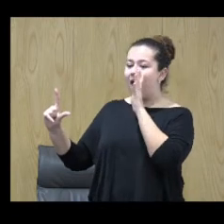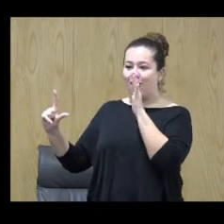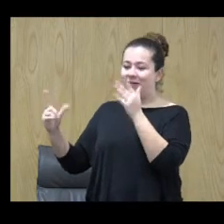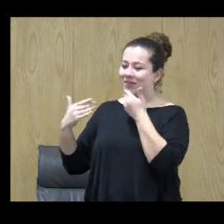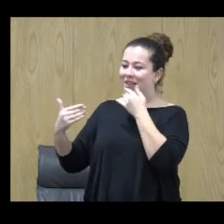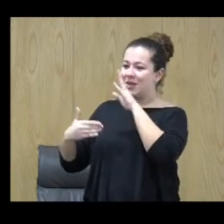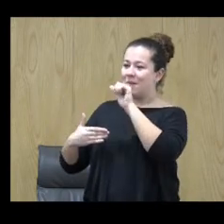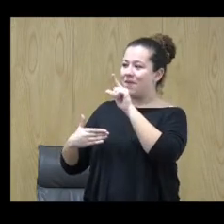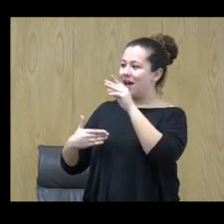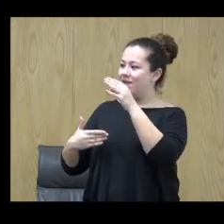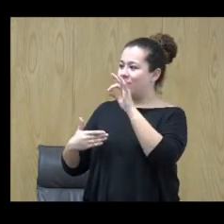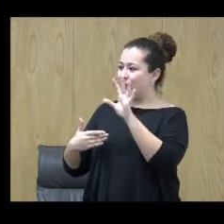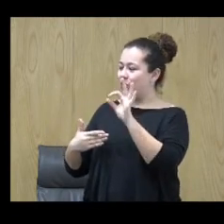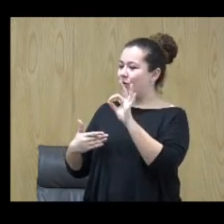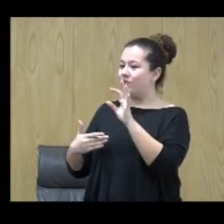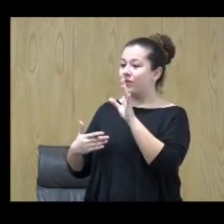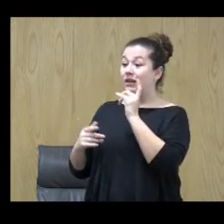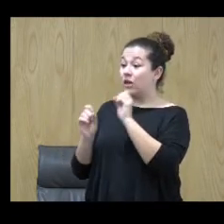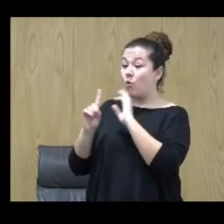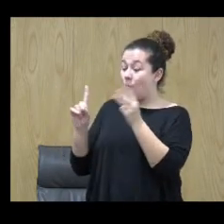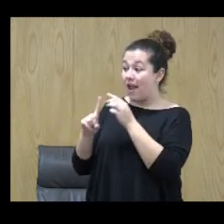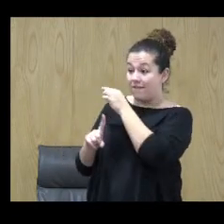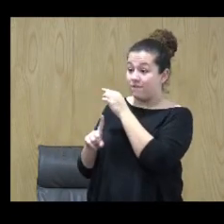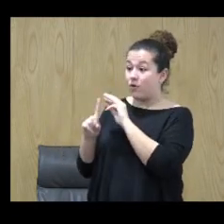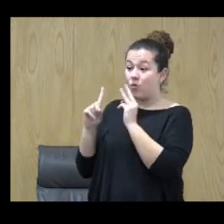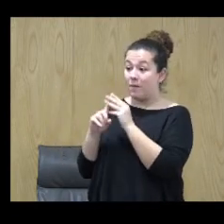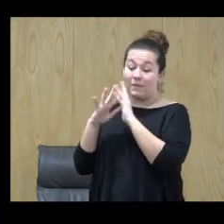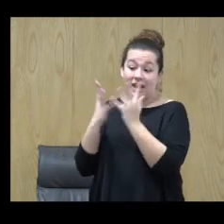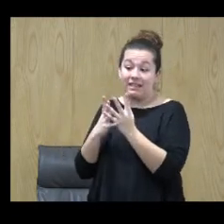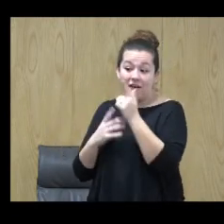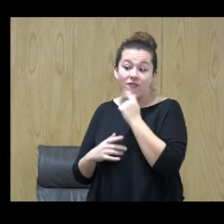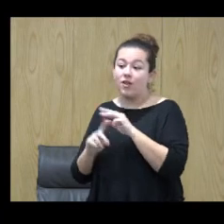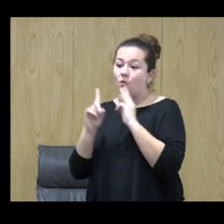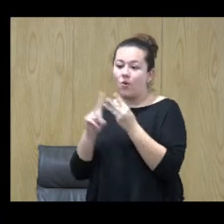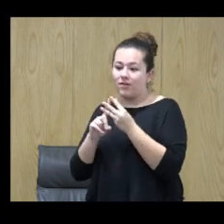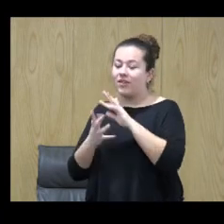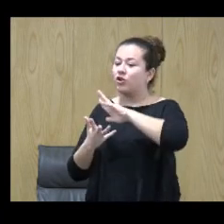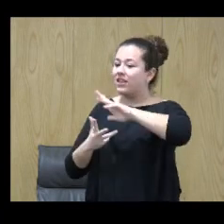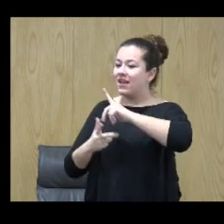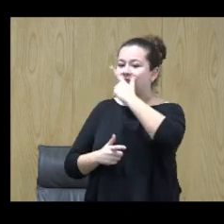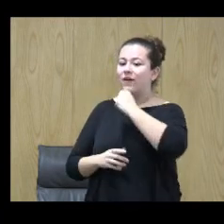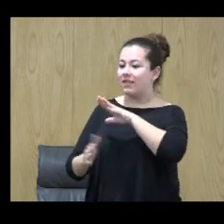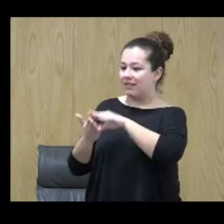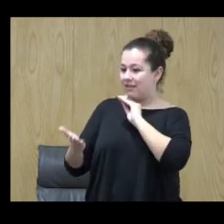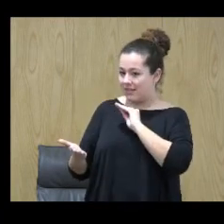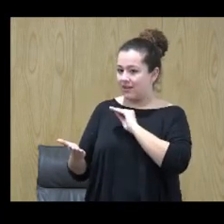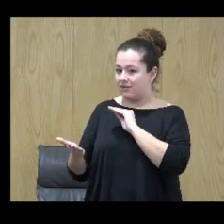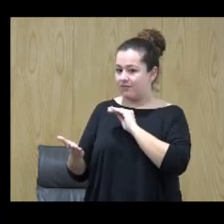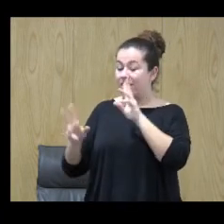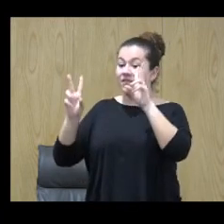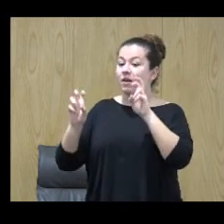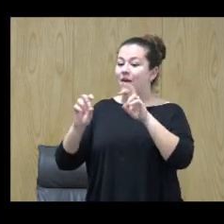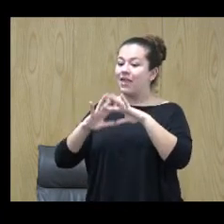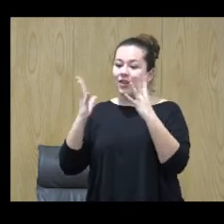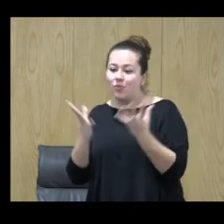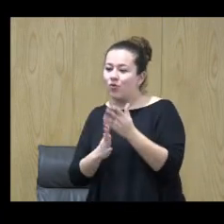Pablo. Es una web. Planeta Fácil es una web de noticias fáciles de entender sobre el mundo y